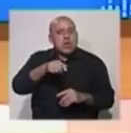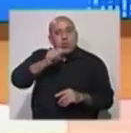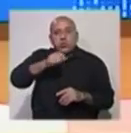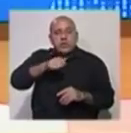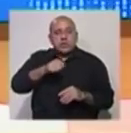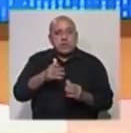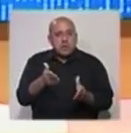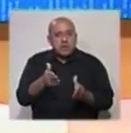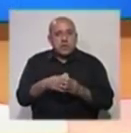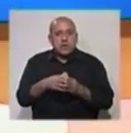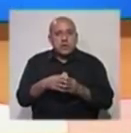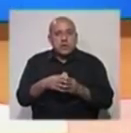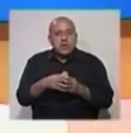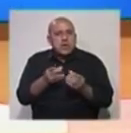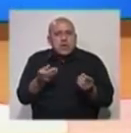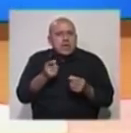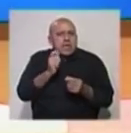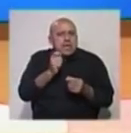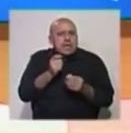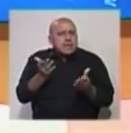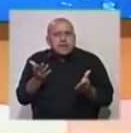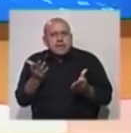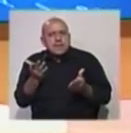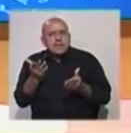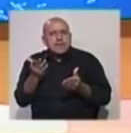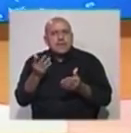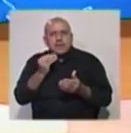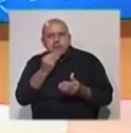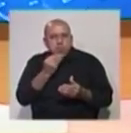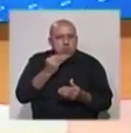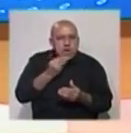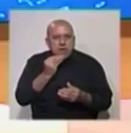justicia? ¿Quiénes están de alguna manera